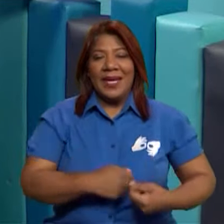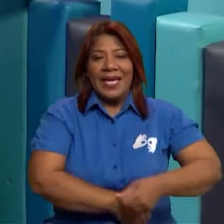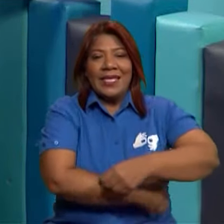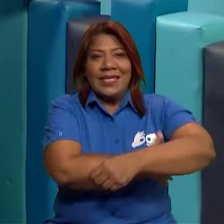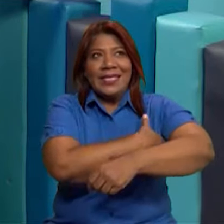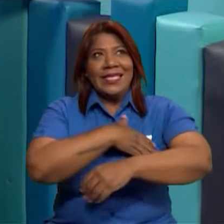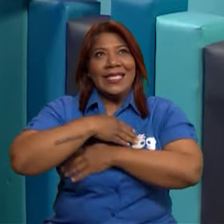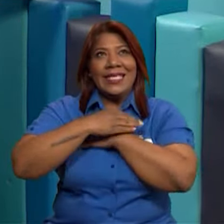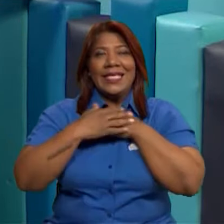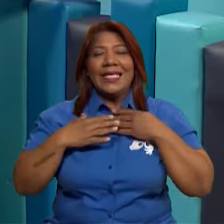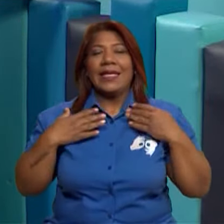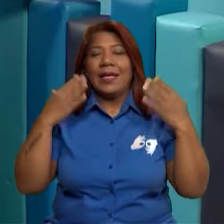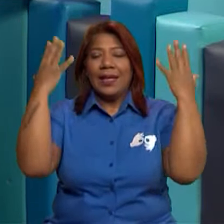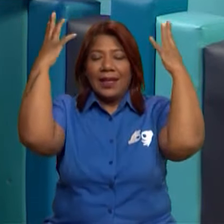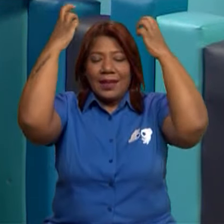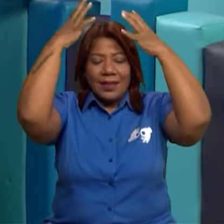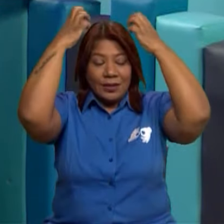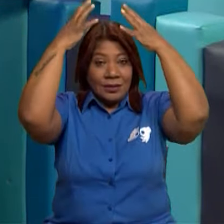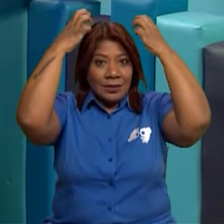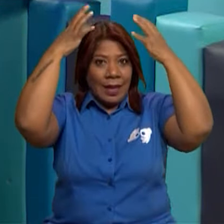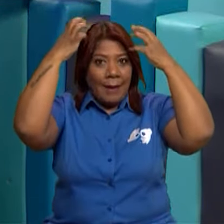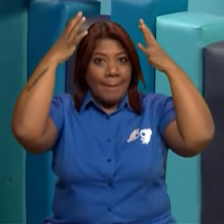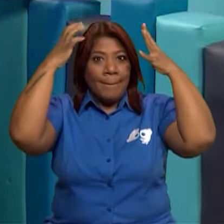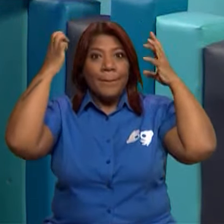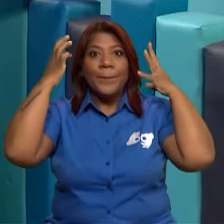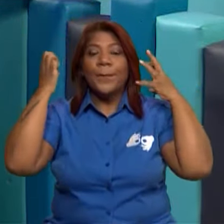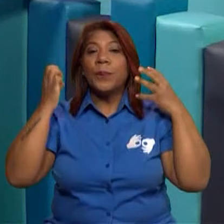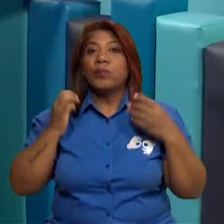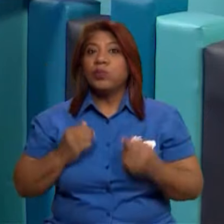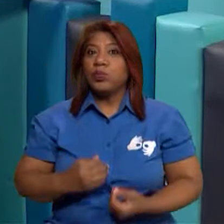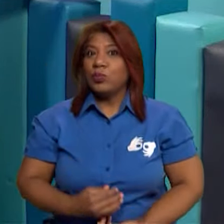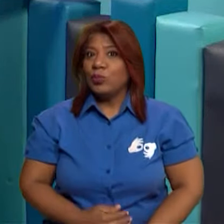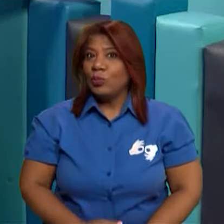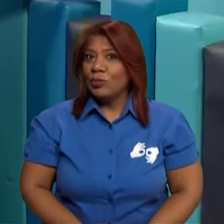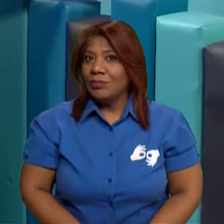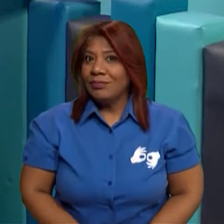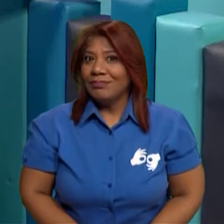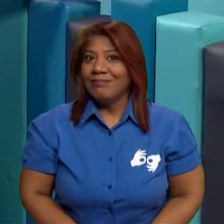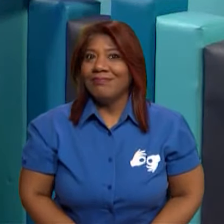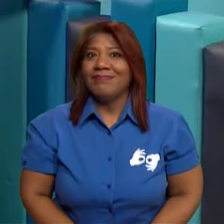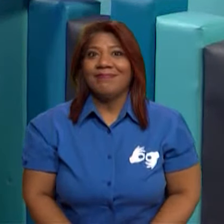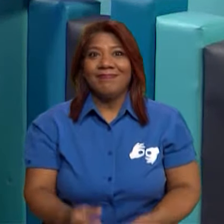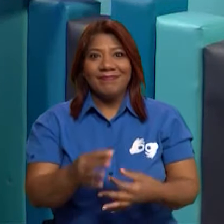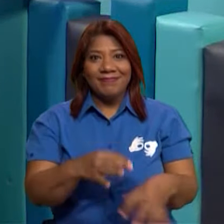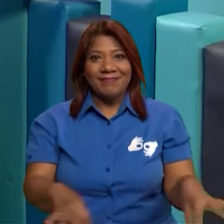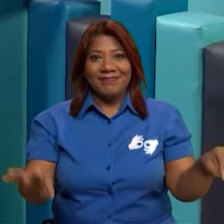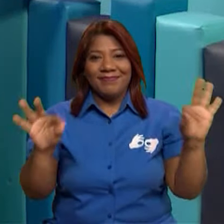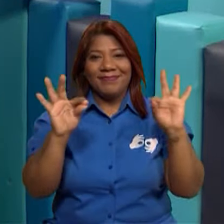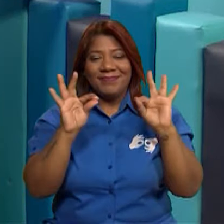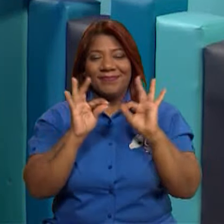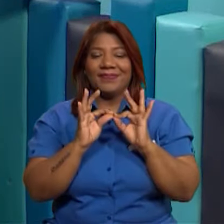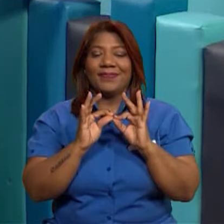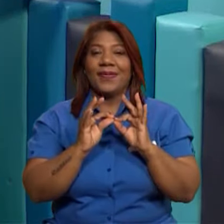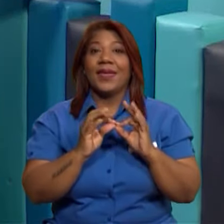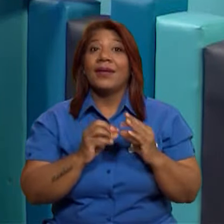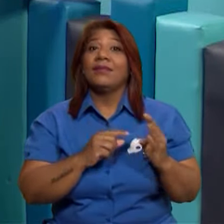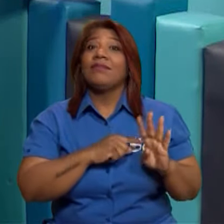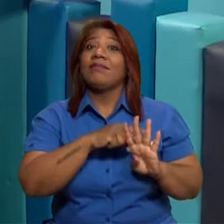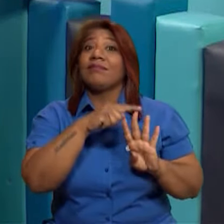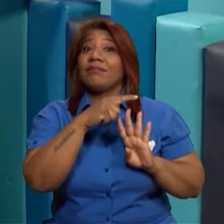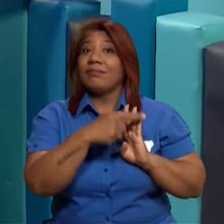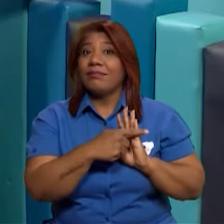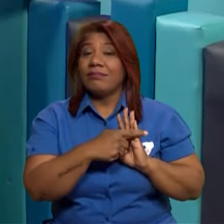Estar aseado. ¿Sí? Pon atención, mi pequeñito. Ok, ¿qué más tenemos? Dentro de los hábitos